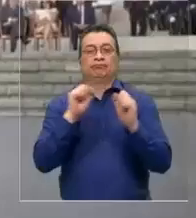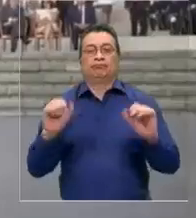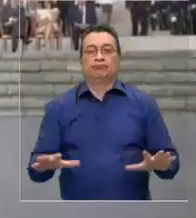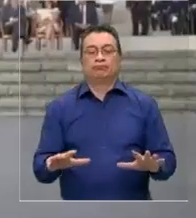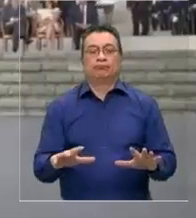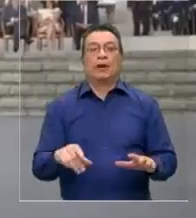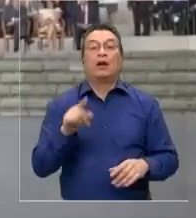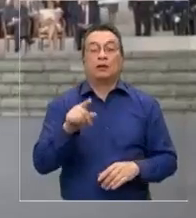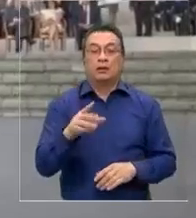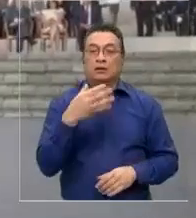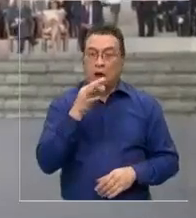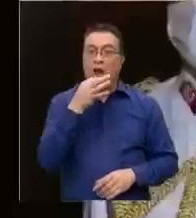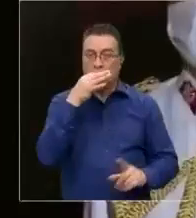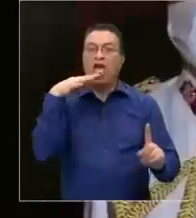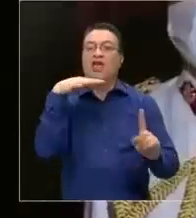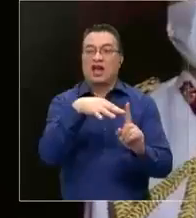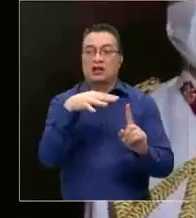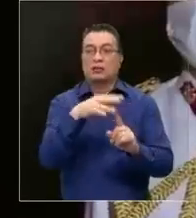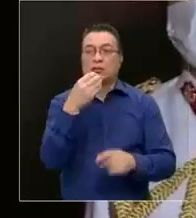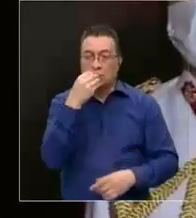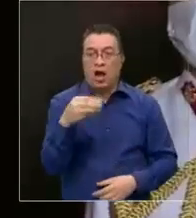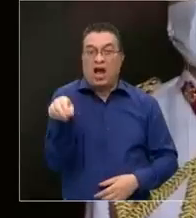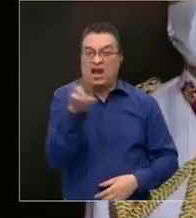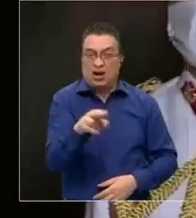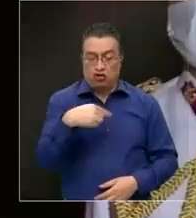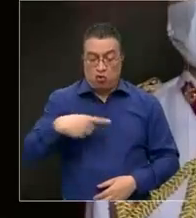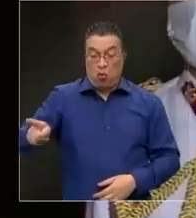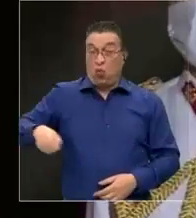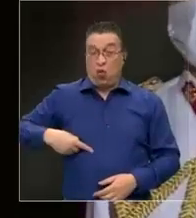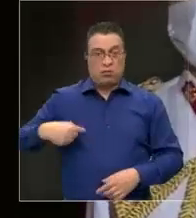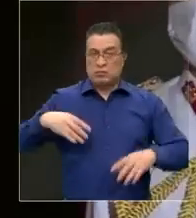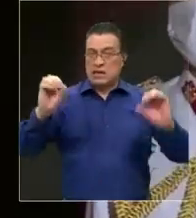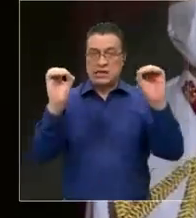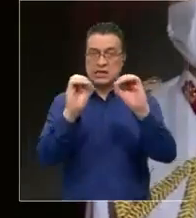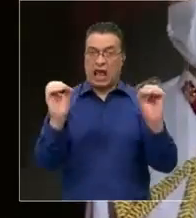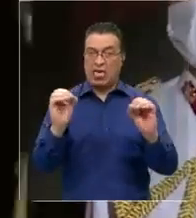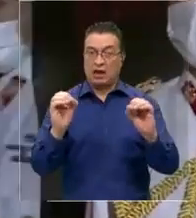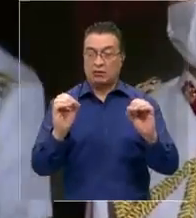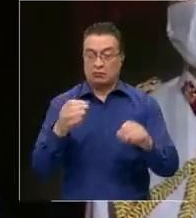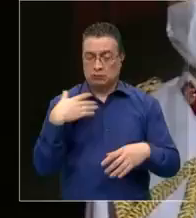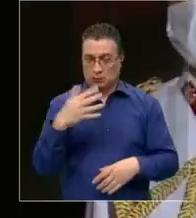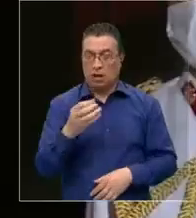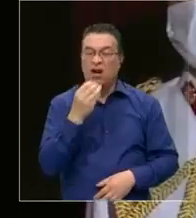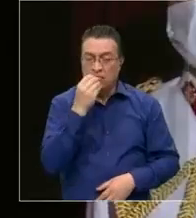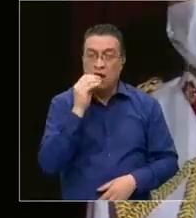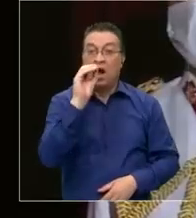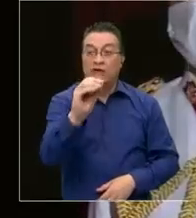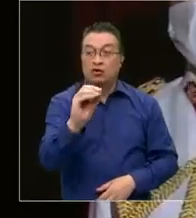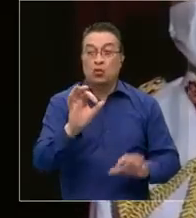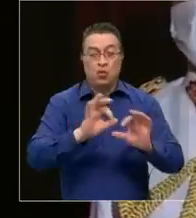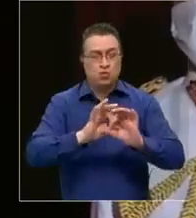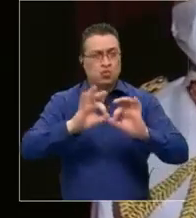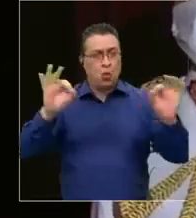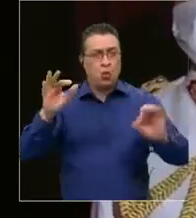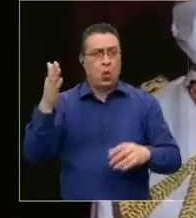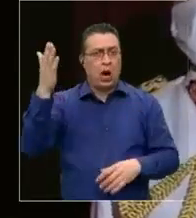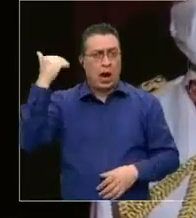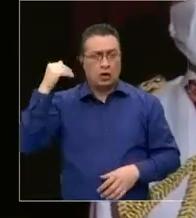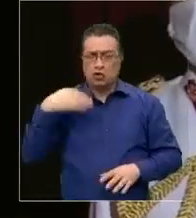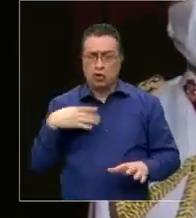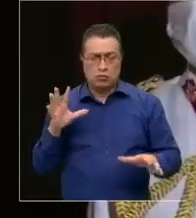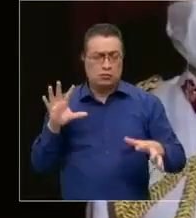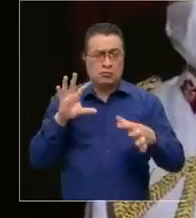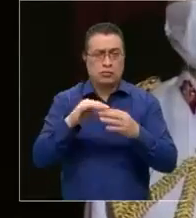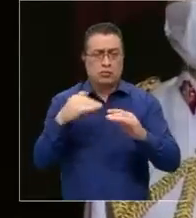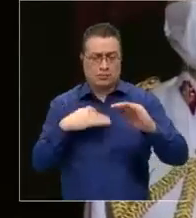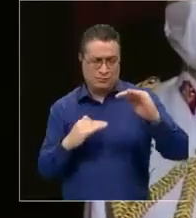no sin antes hacer una crítica. Reitero mi inocencia y hago presente que nunca he estado ni estaré